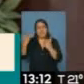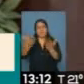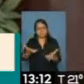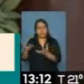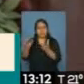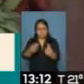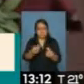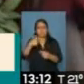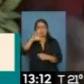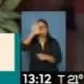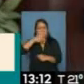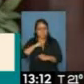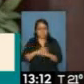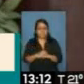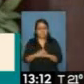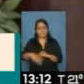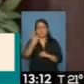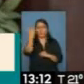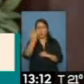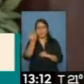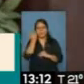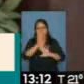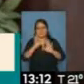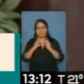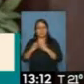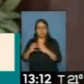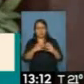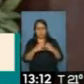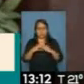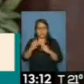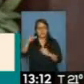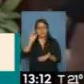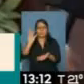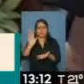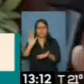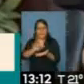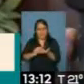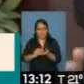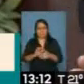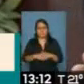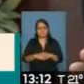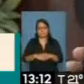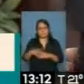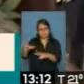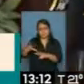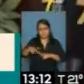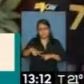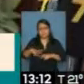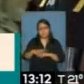traer para la provincia, así que el día jueves va a ser tratado en el recinto, ¿no? Usted acaba de decir que, bueno, hay